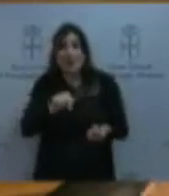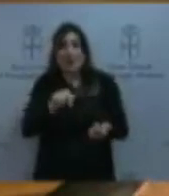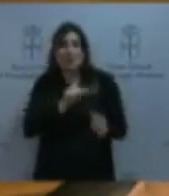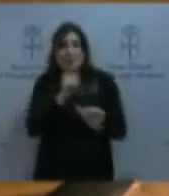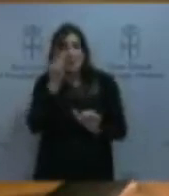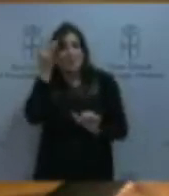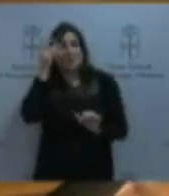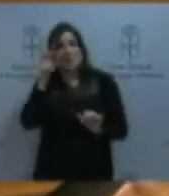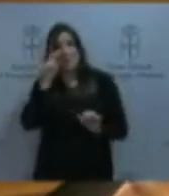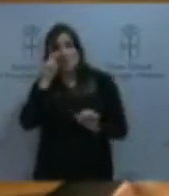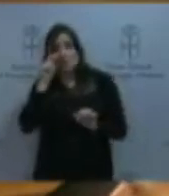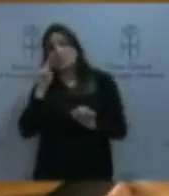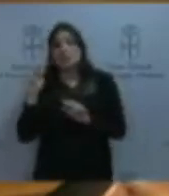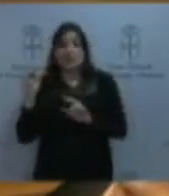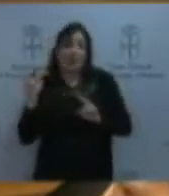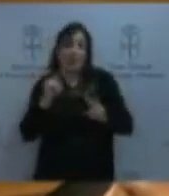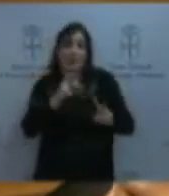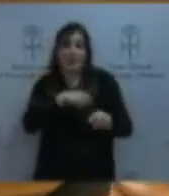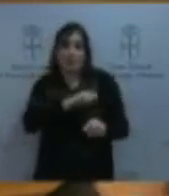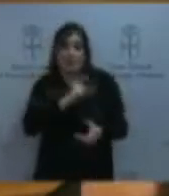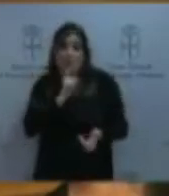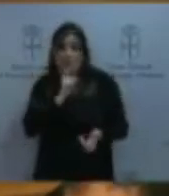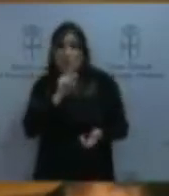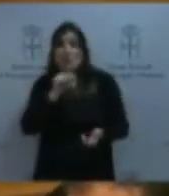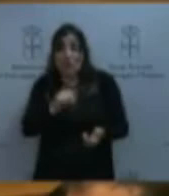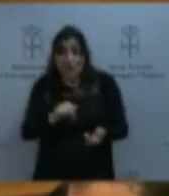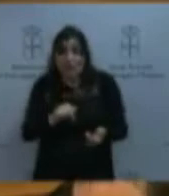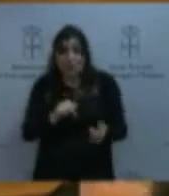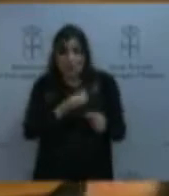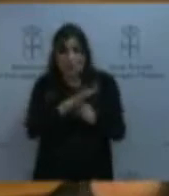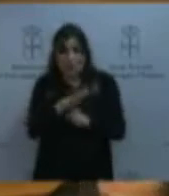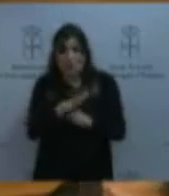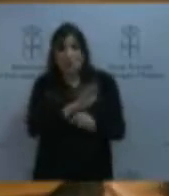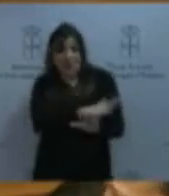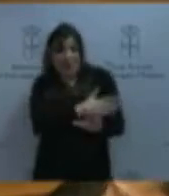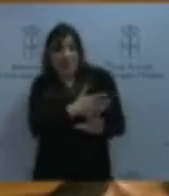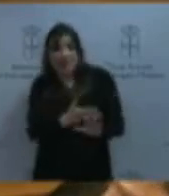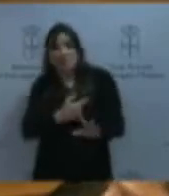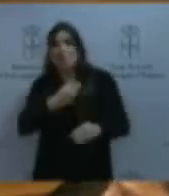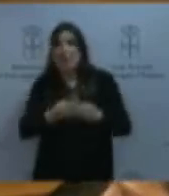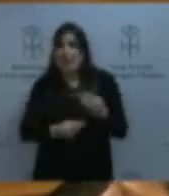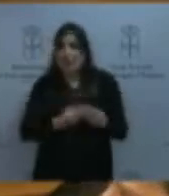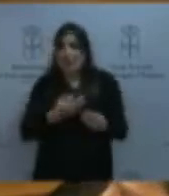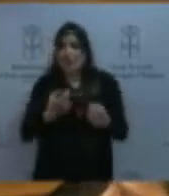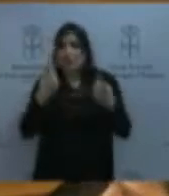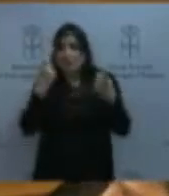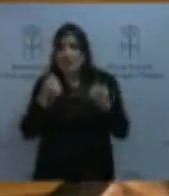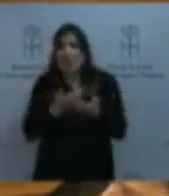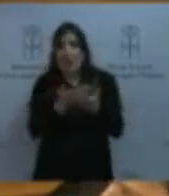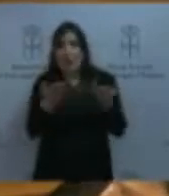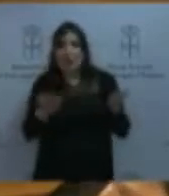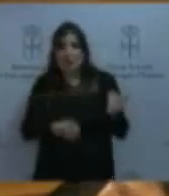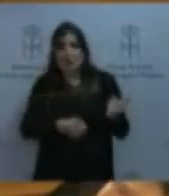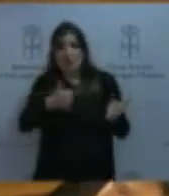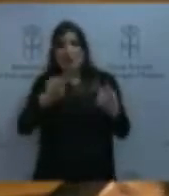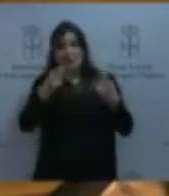determinará, y, mientras tanto, lo que hemos estado haciendo pues es diversificar la oferta, desestacionalizarla, mejorar las comunicaciones, en fin,